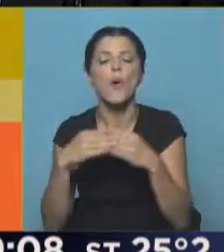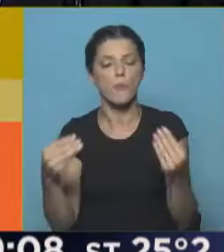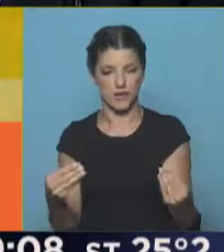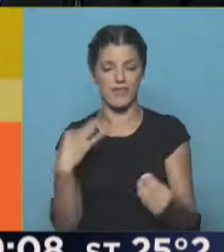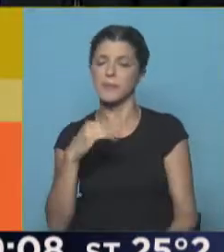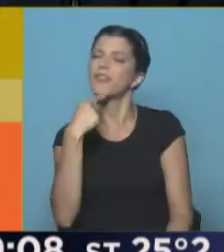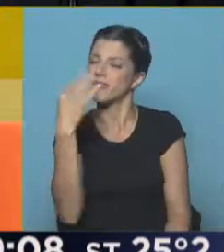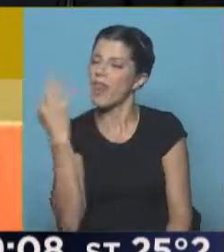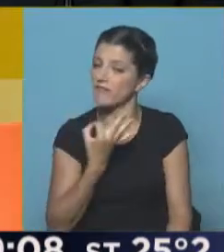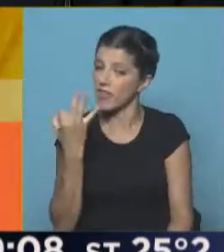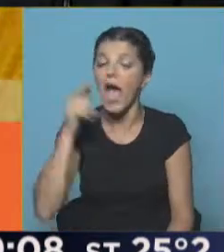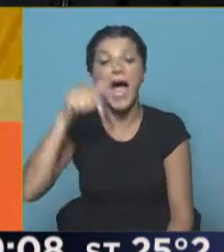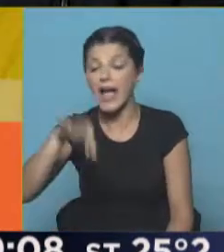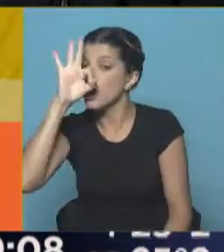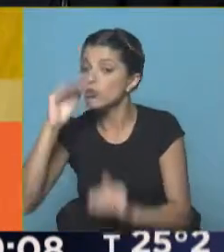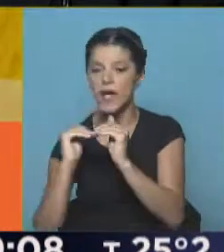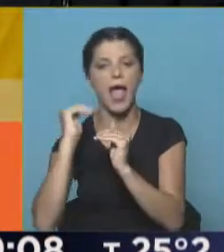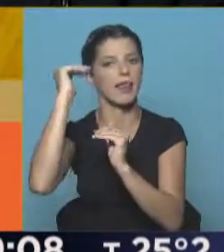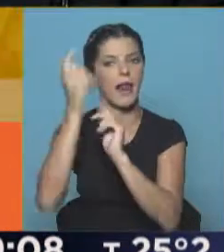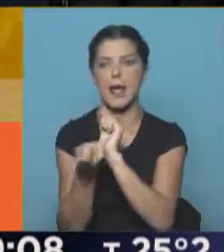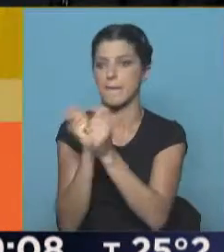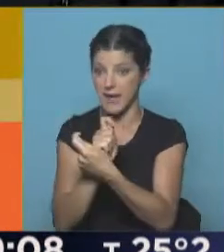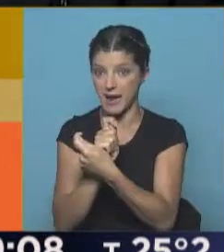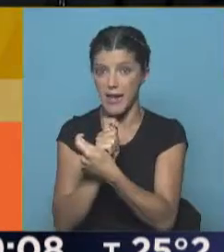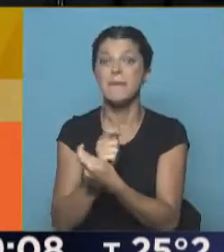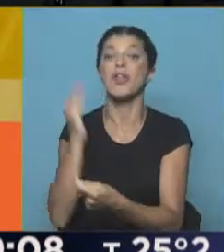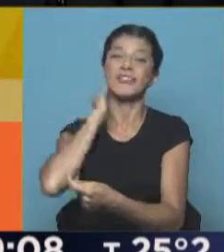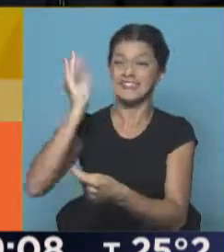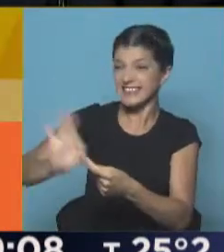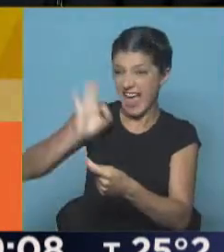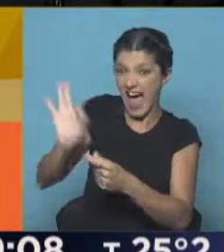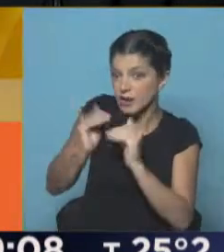no se tocaron las escalas durante 16 años y tuvimos